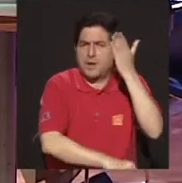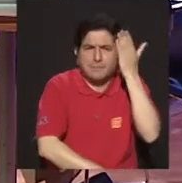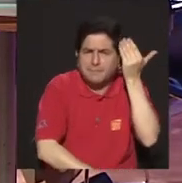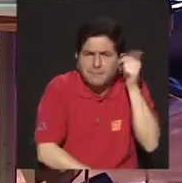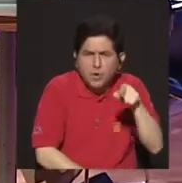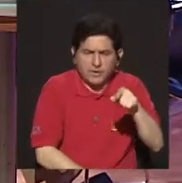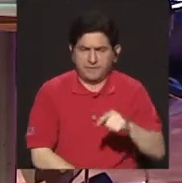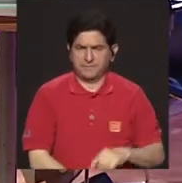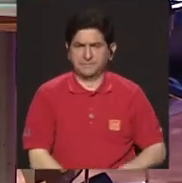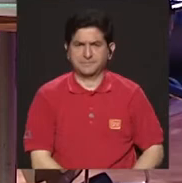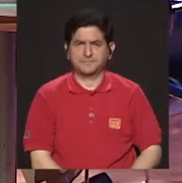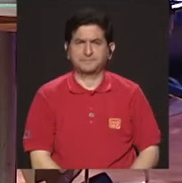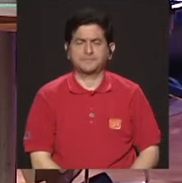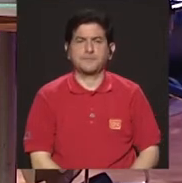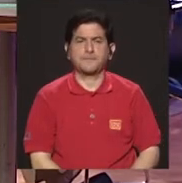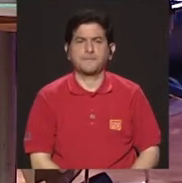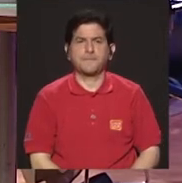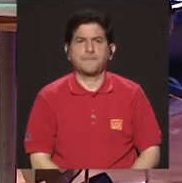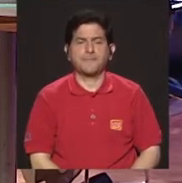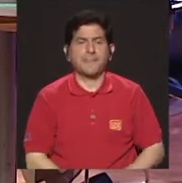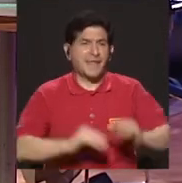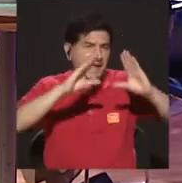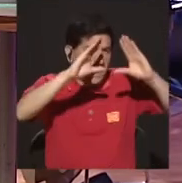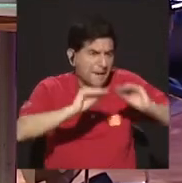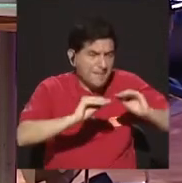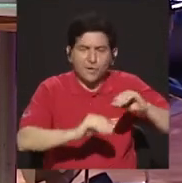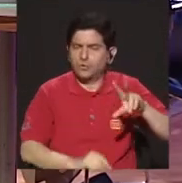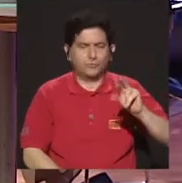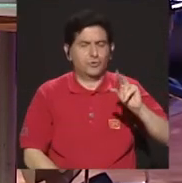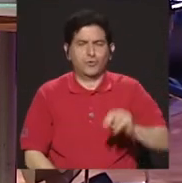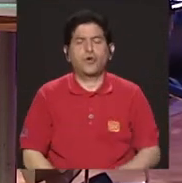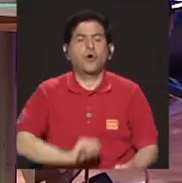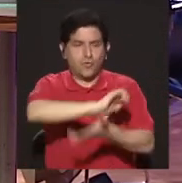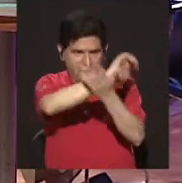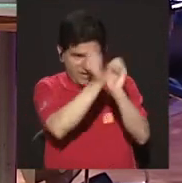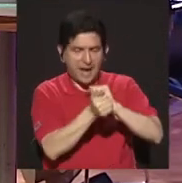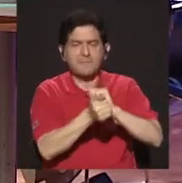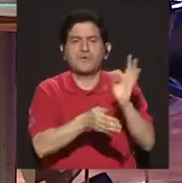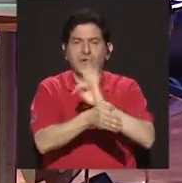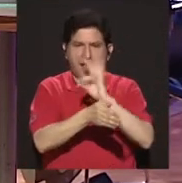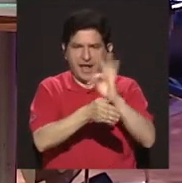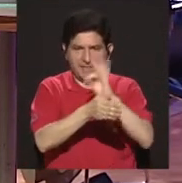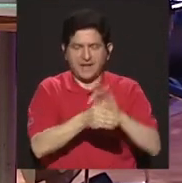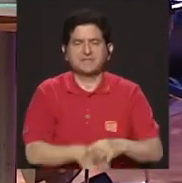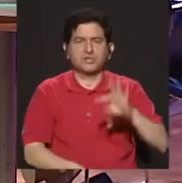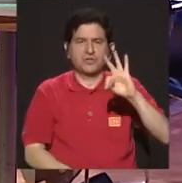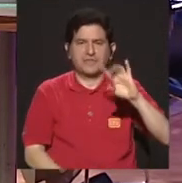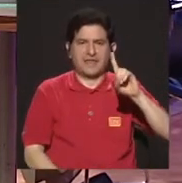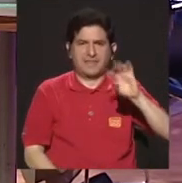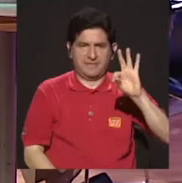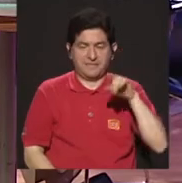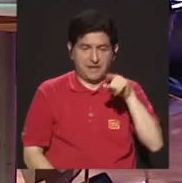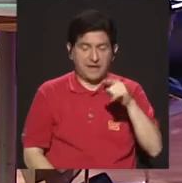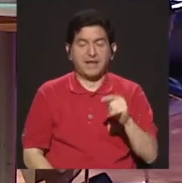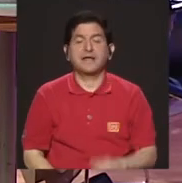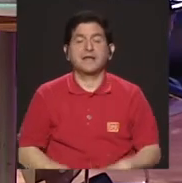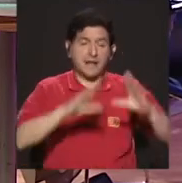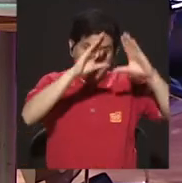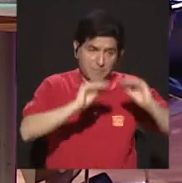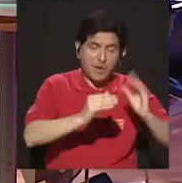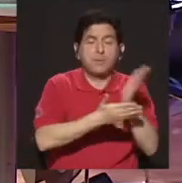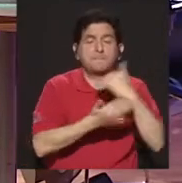vez más calor de apagón necesitamos hablar de transición en la televisión digital terrestre el apagón es una parte de este proceso